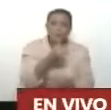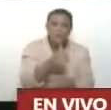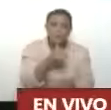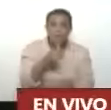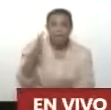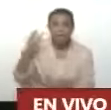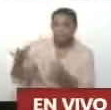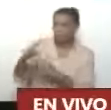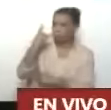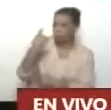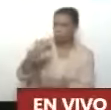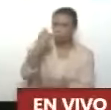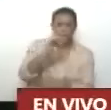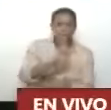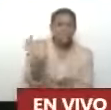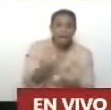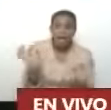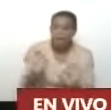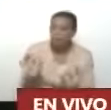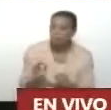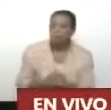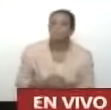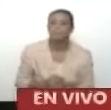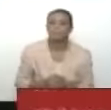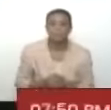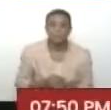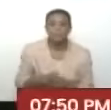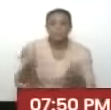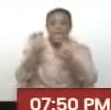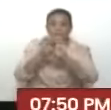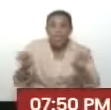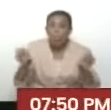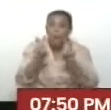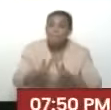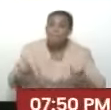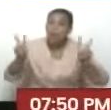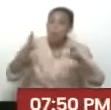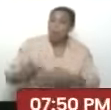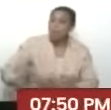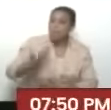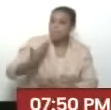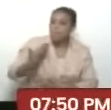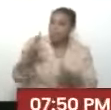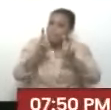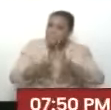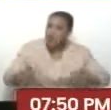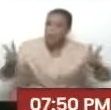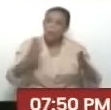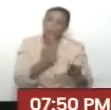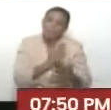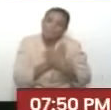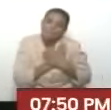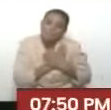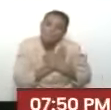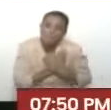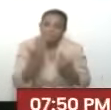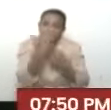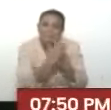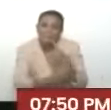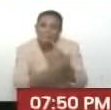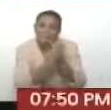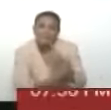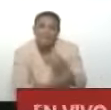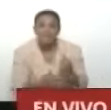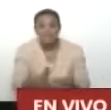mosca, no se dejen engañar por nadie, nunca. Y educarse en valores. El valor de la solidaridad, el valor